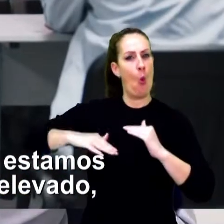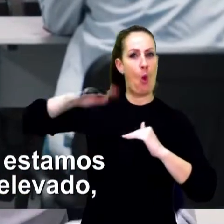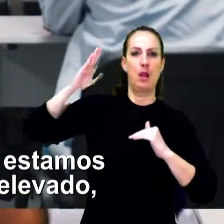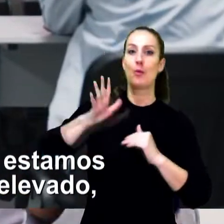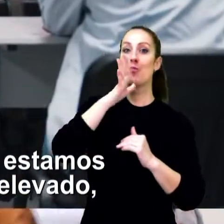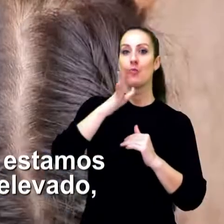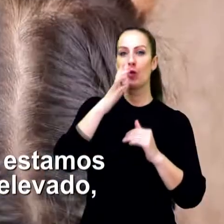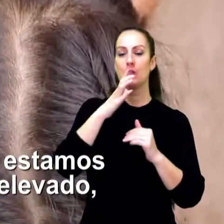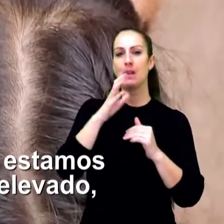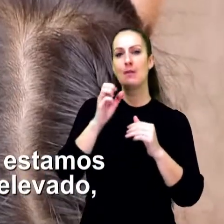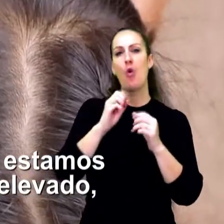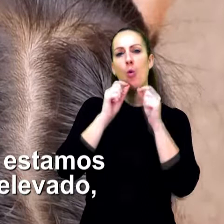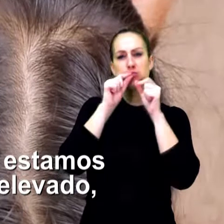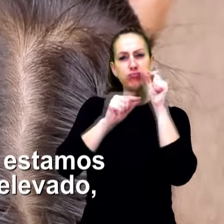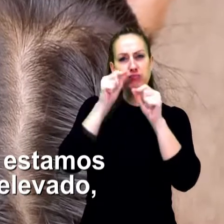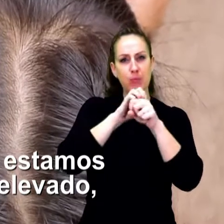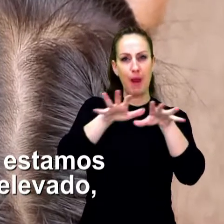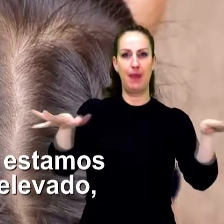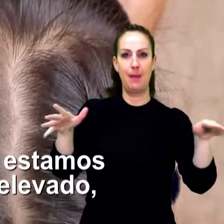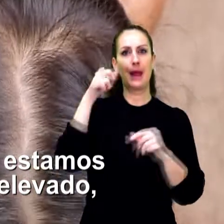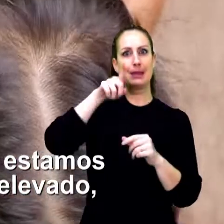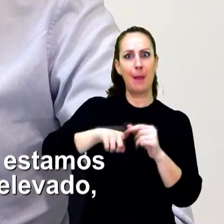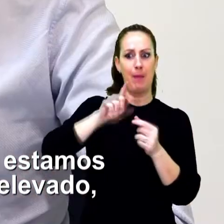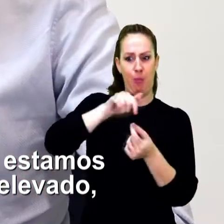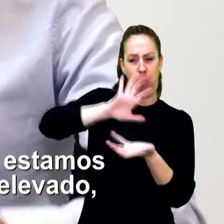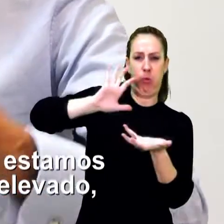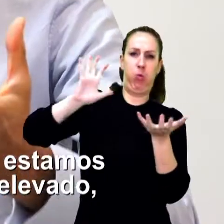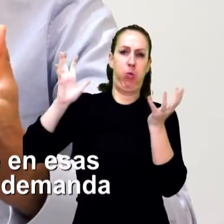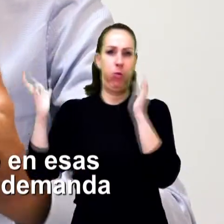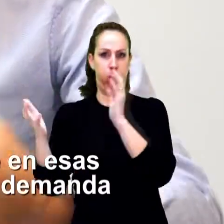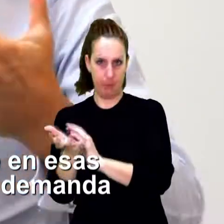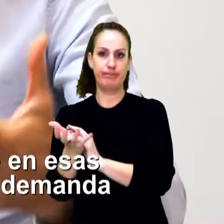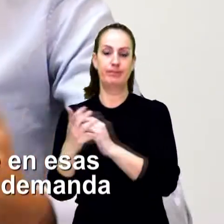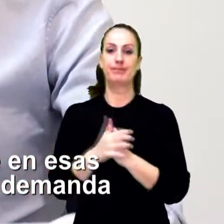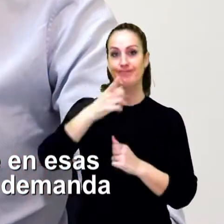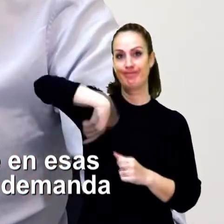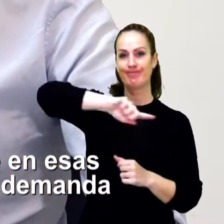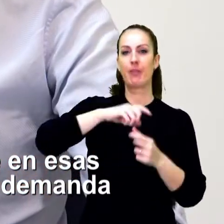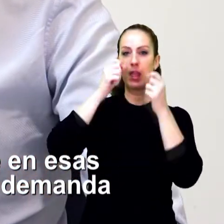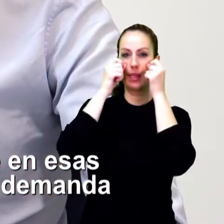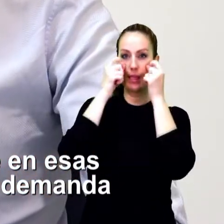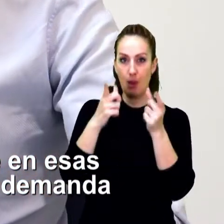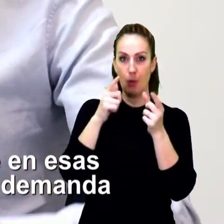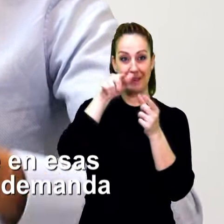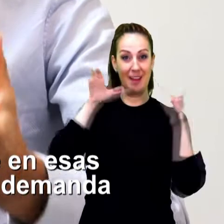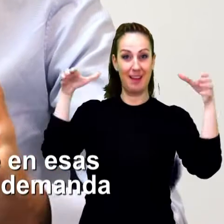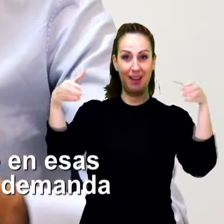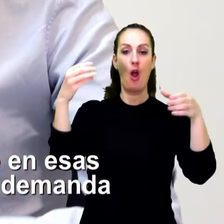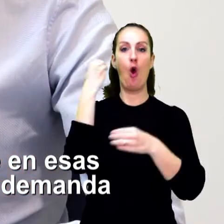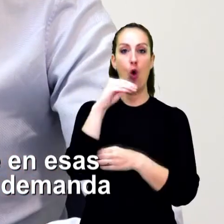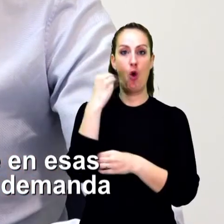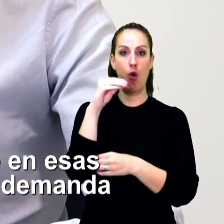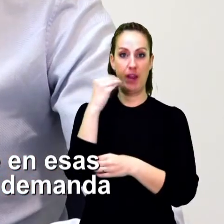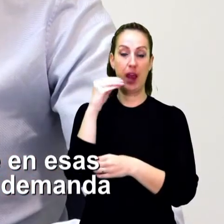de estrés, ¿no? Con toda la pandemia, con los cambios que estamos sufriendo y que estamos experimentando elevado, estamos viendo, pues, evidentemente, que